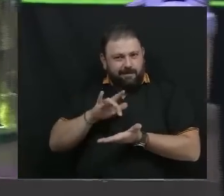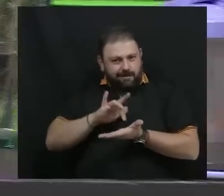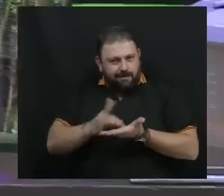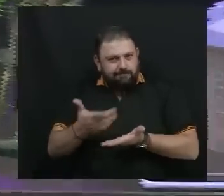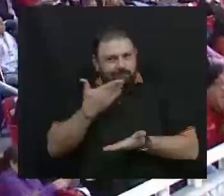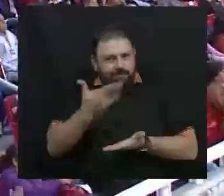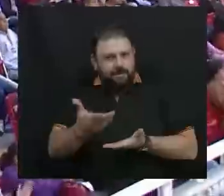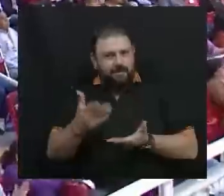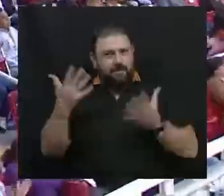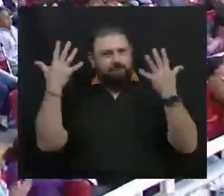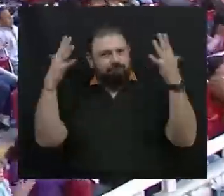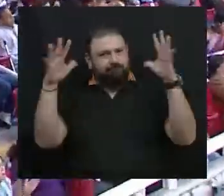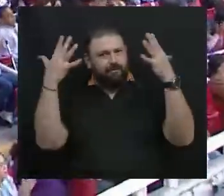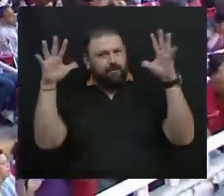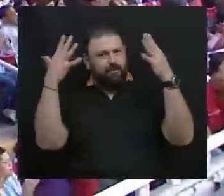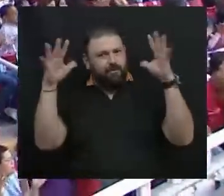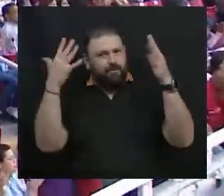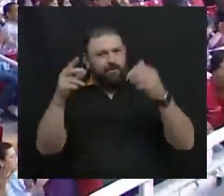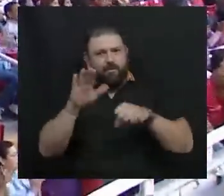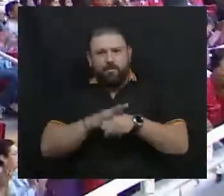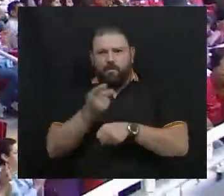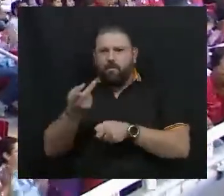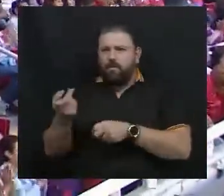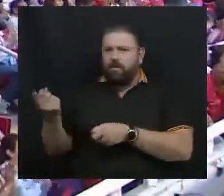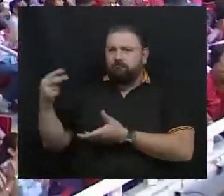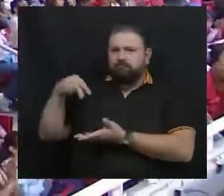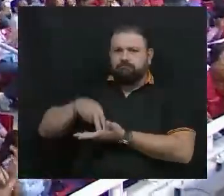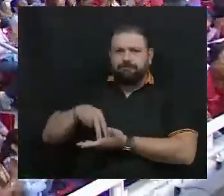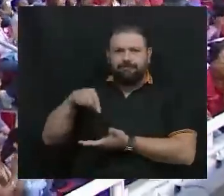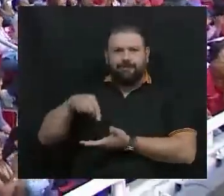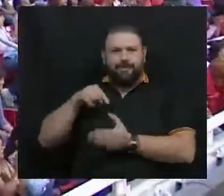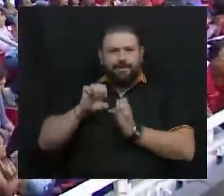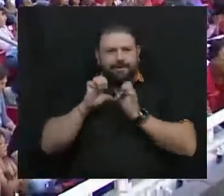aquí hoy, por haber hecho lo que hiciste para estar aquí.